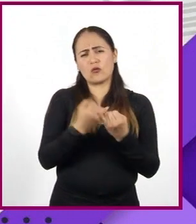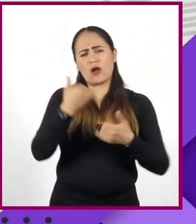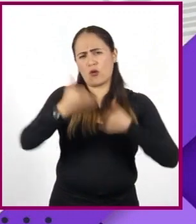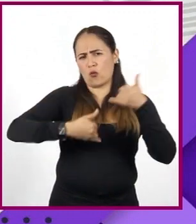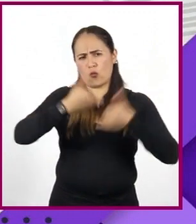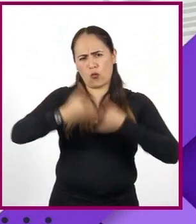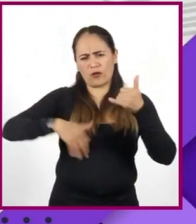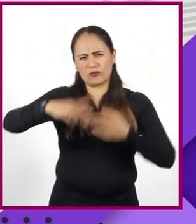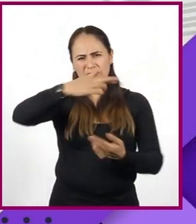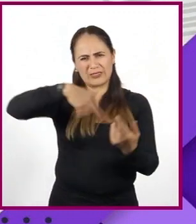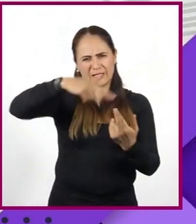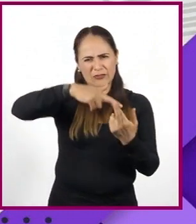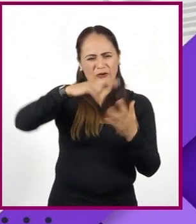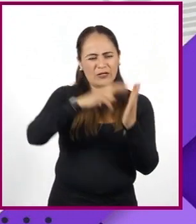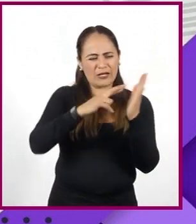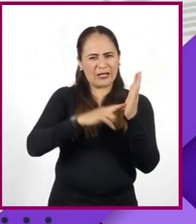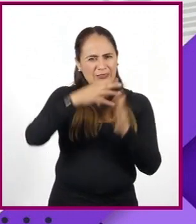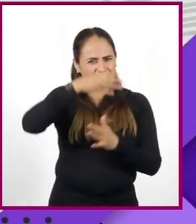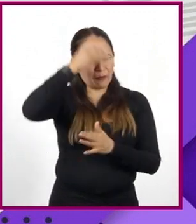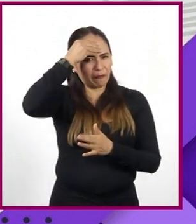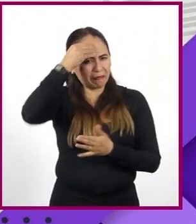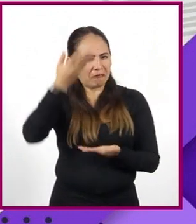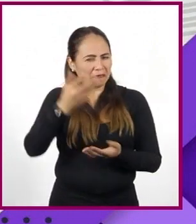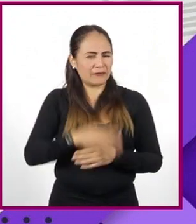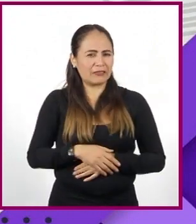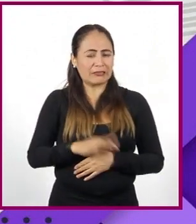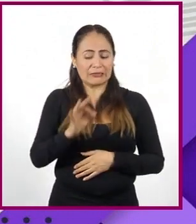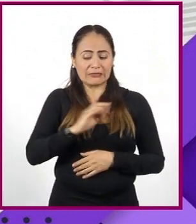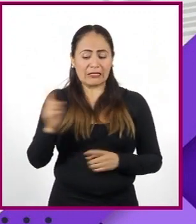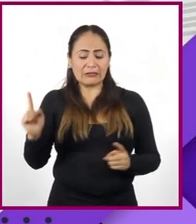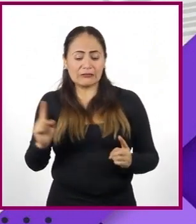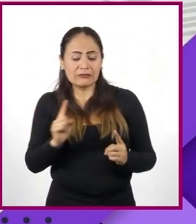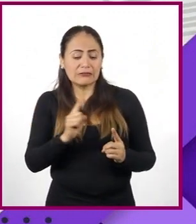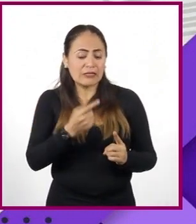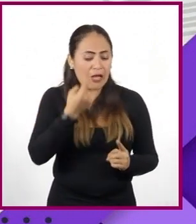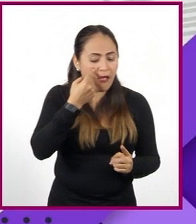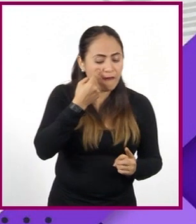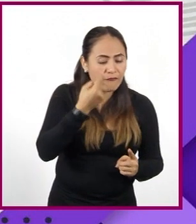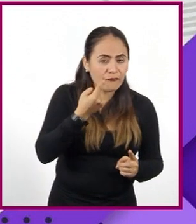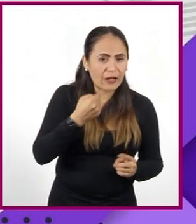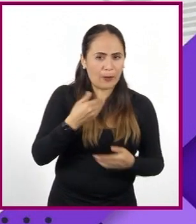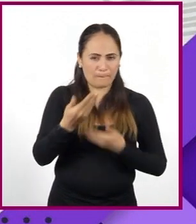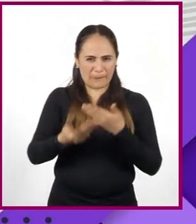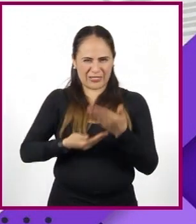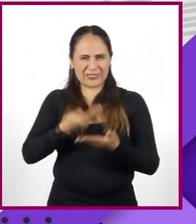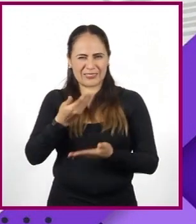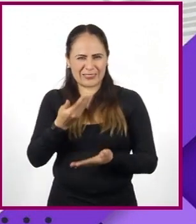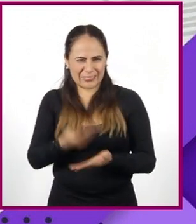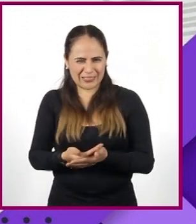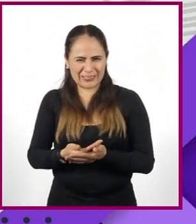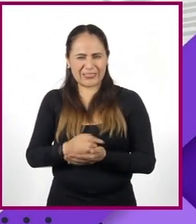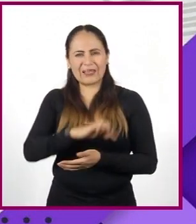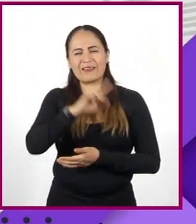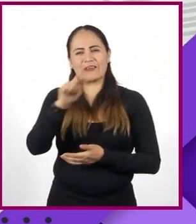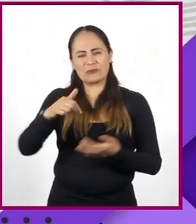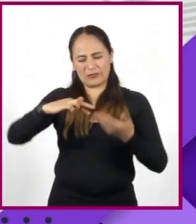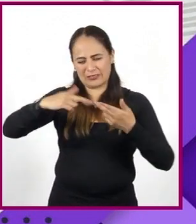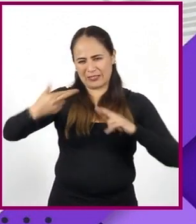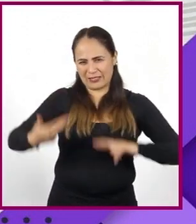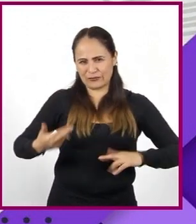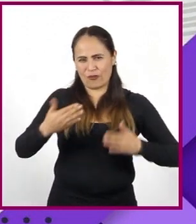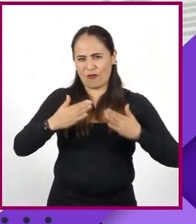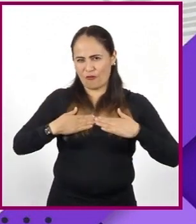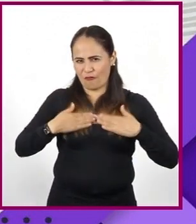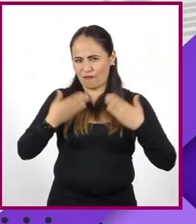y aprender las reglas. Finalmente, se acercarían a los niños para presentarse e intentar establecer una relación de